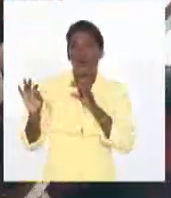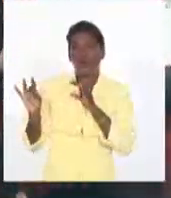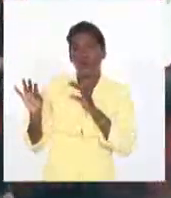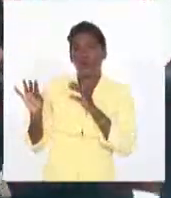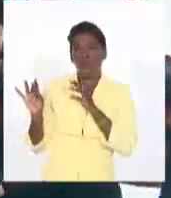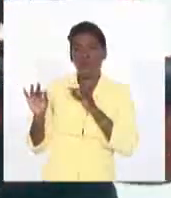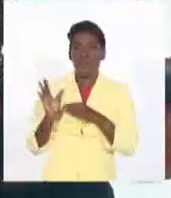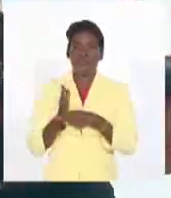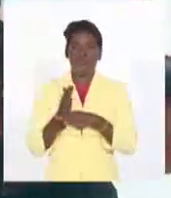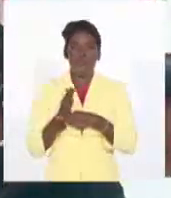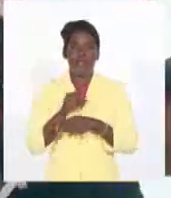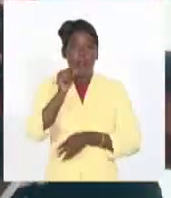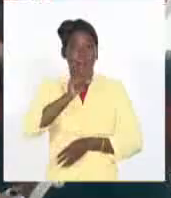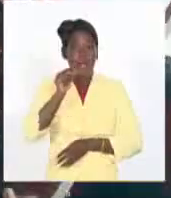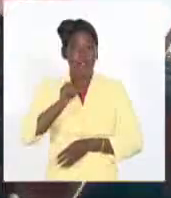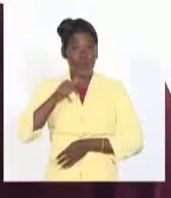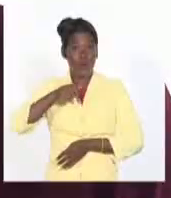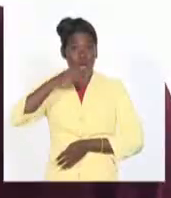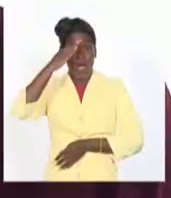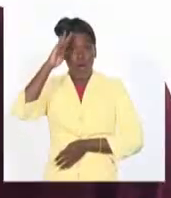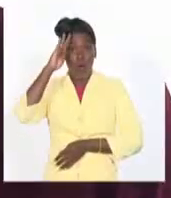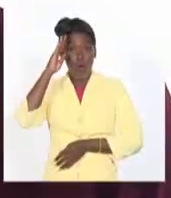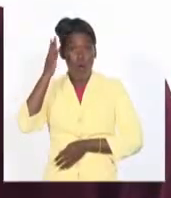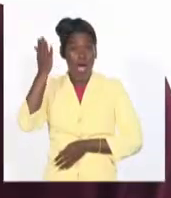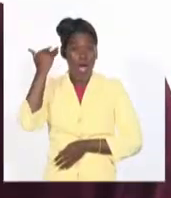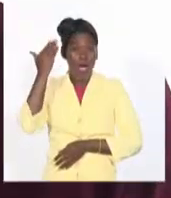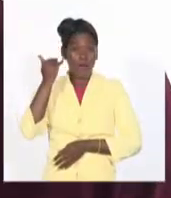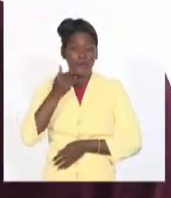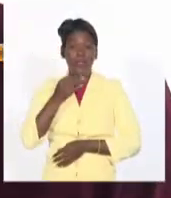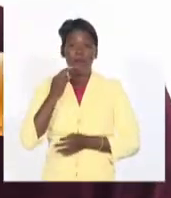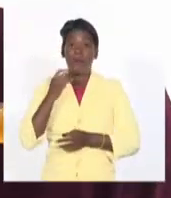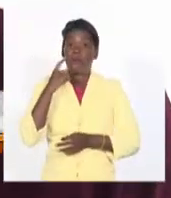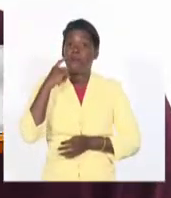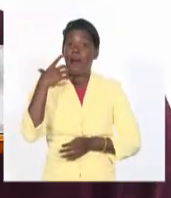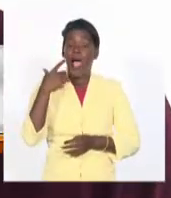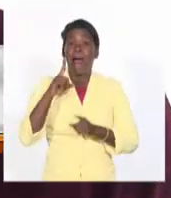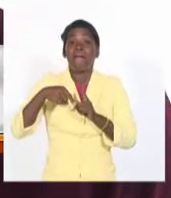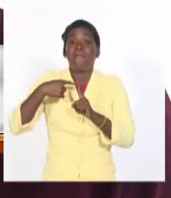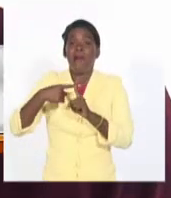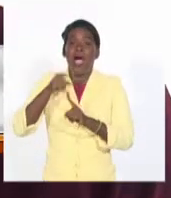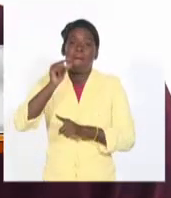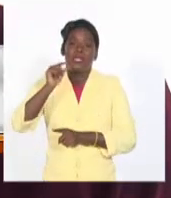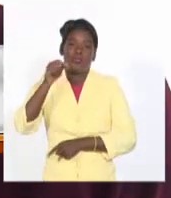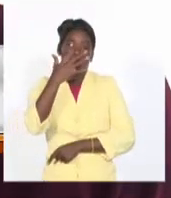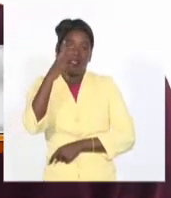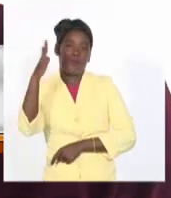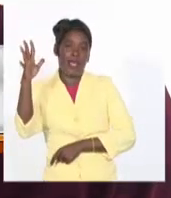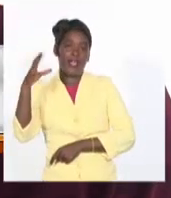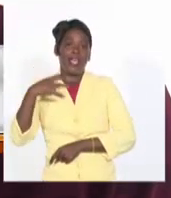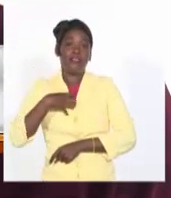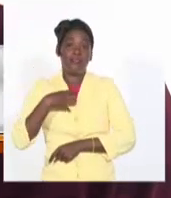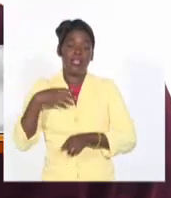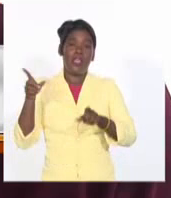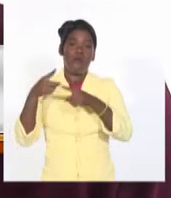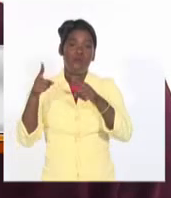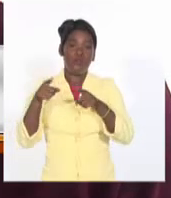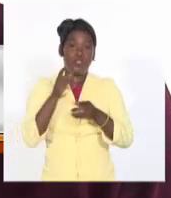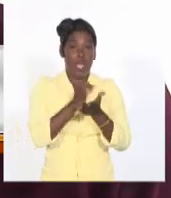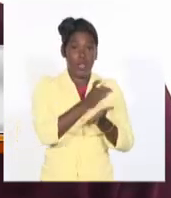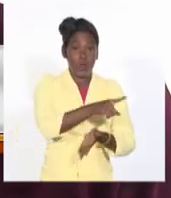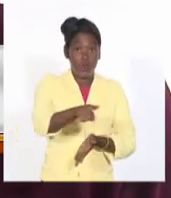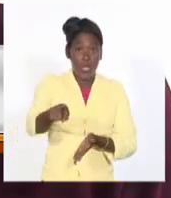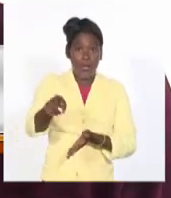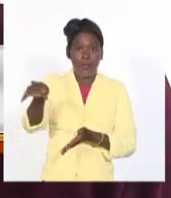la 11ª edición del Festival de las Artes. Es un festival que tiene como característica fundamental que nuestros estudiantes no